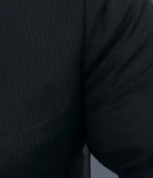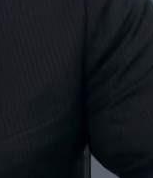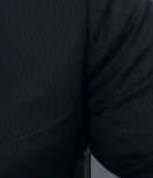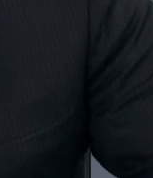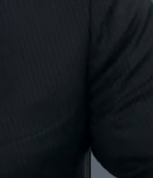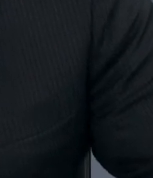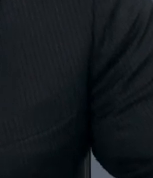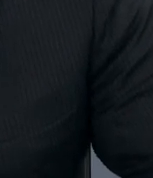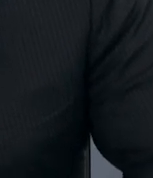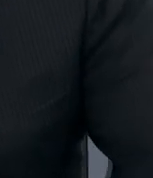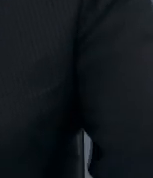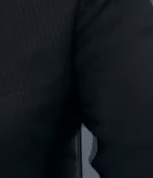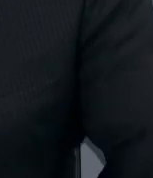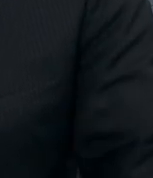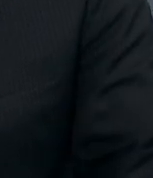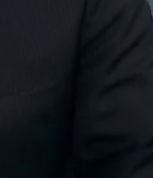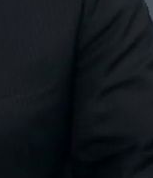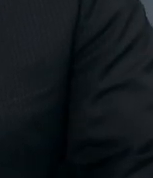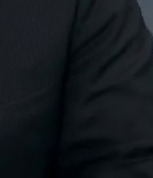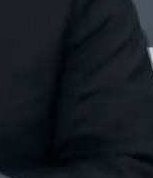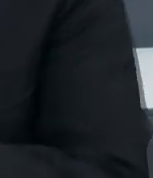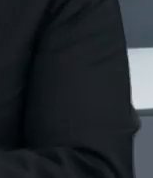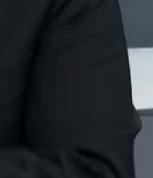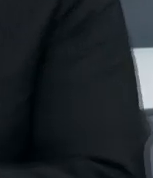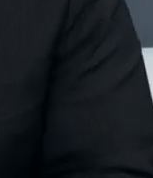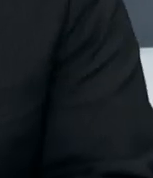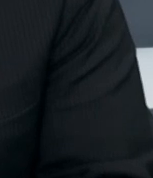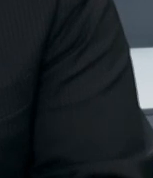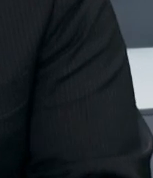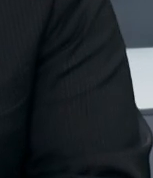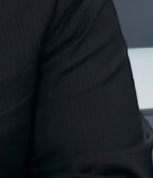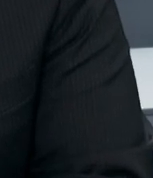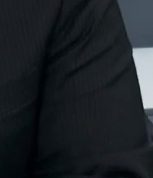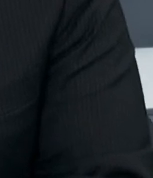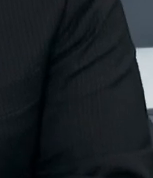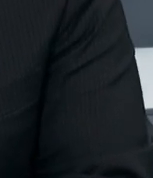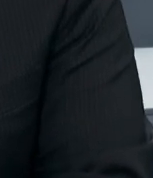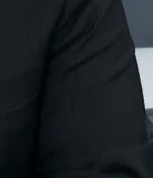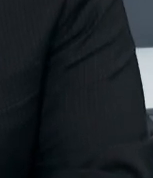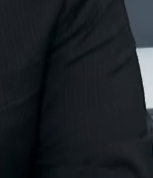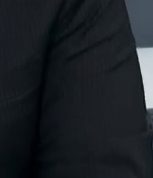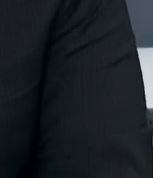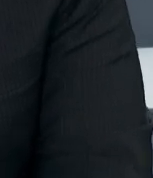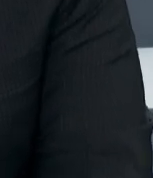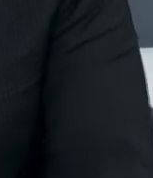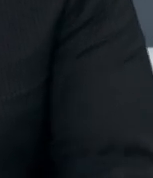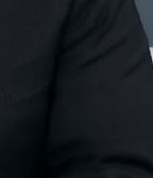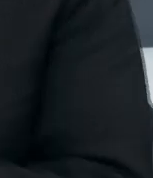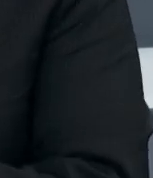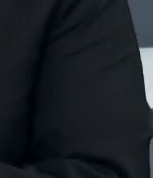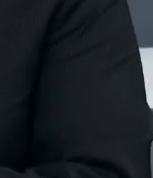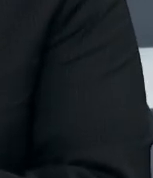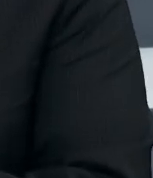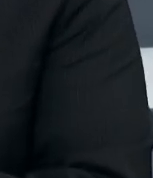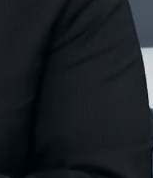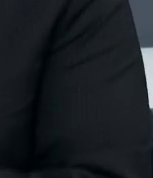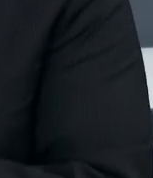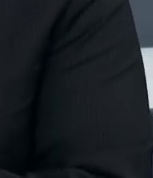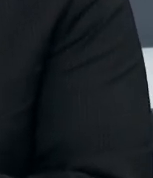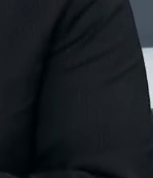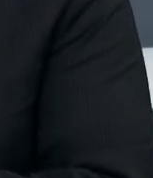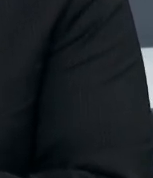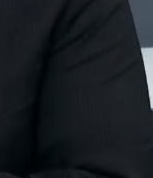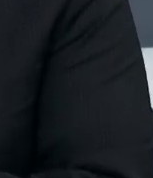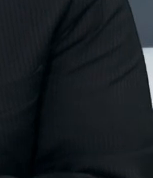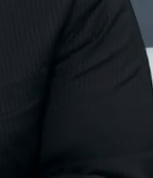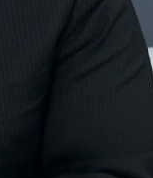contra del coronavirus. Para hacer una recapitulación breve, antes de volvernos a enlazar a la conferencia mañanera, se da por inaugurada la